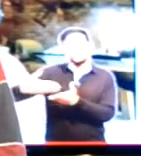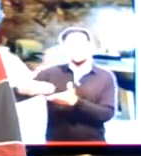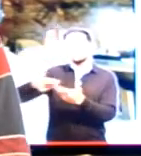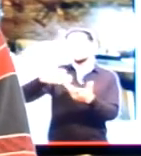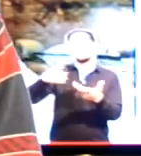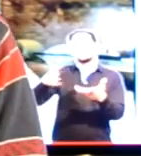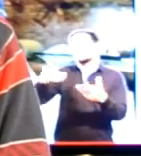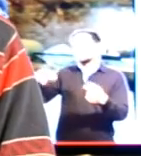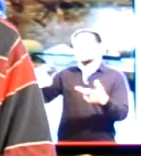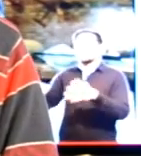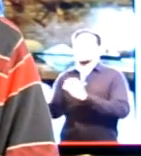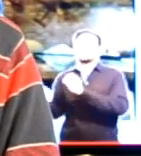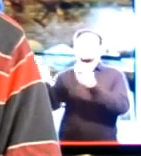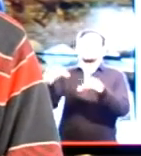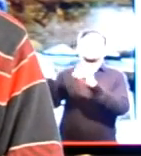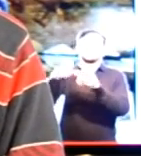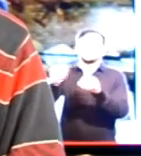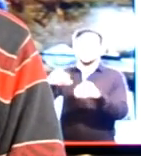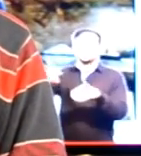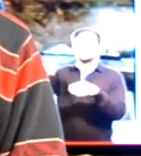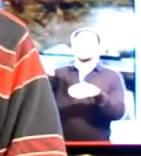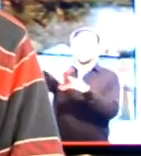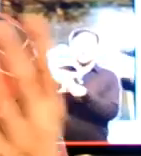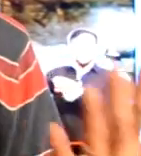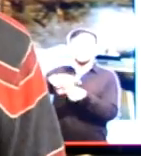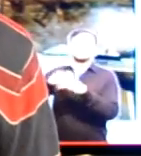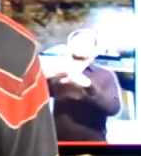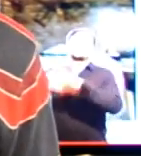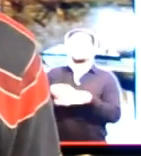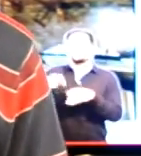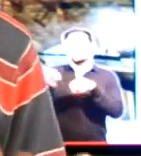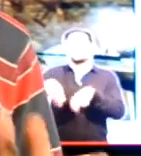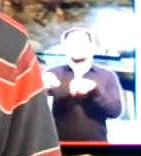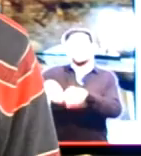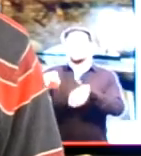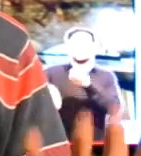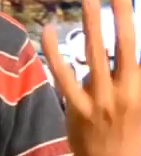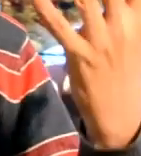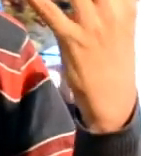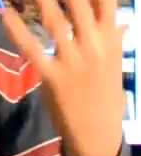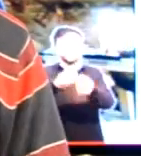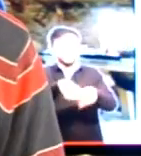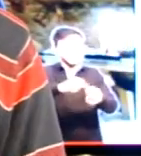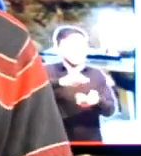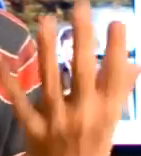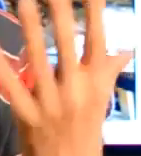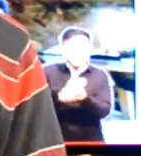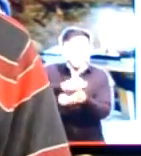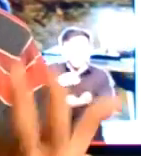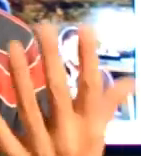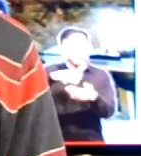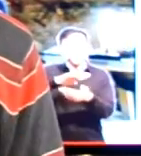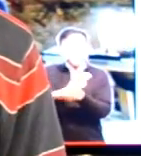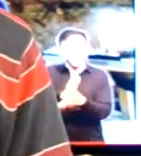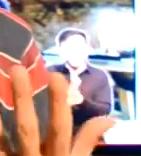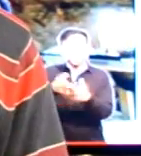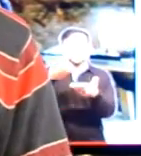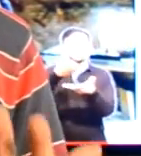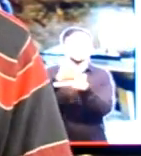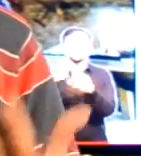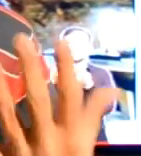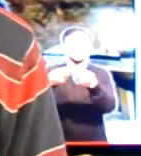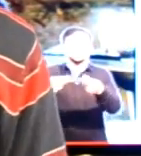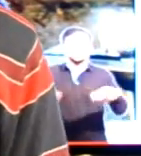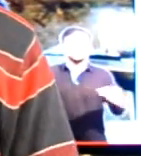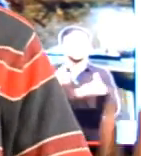ciegas. Así que bueno, estamos en eso ahí también. Y bueno, así que vengan que todos podrán verlo, todos